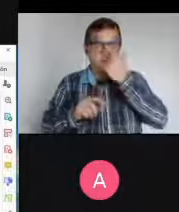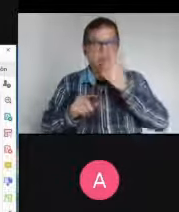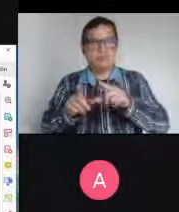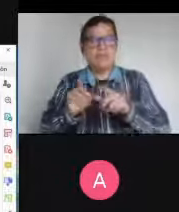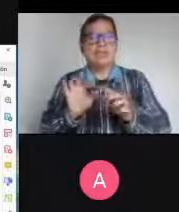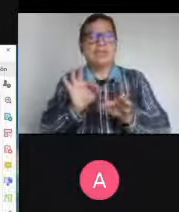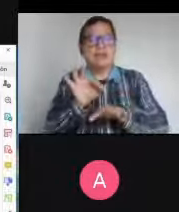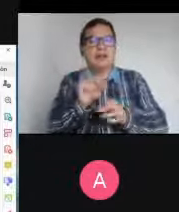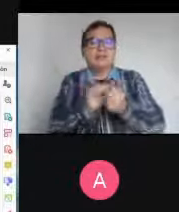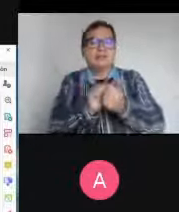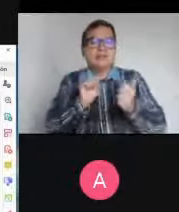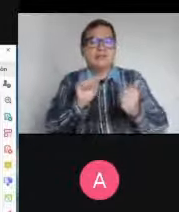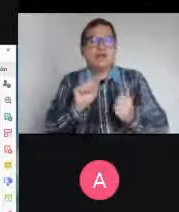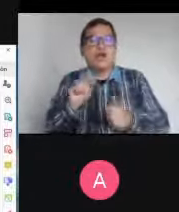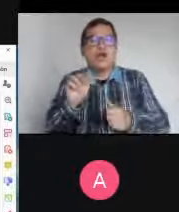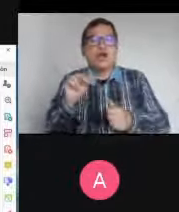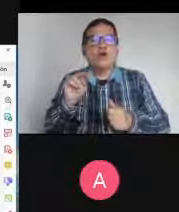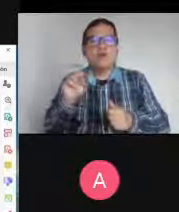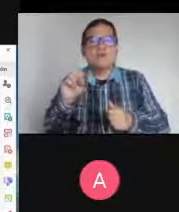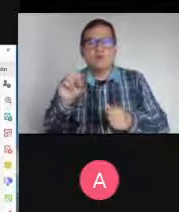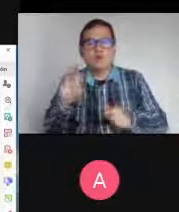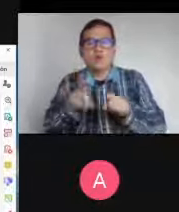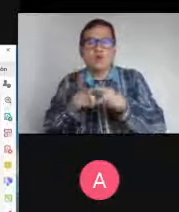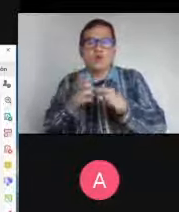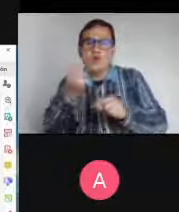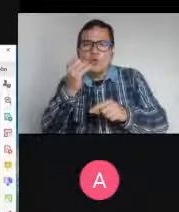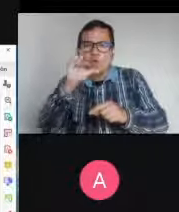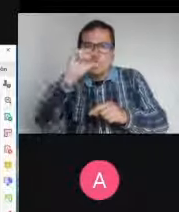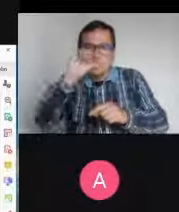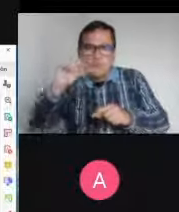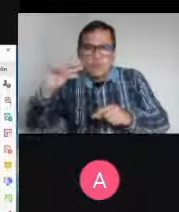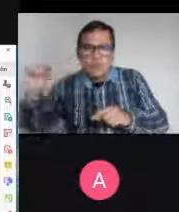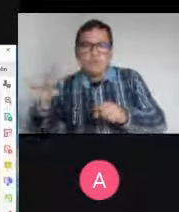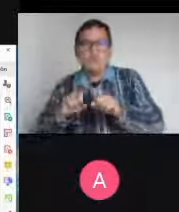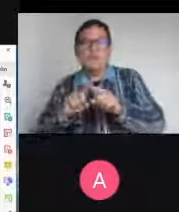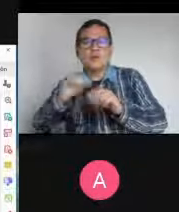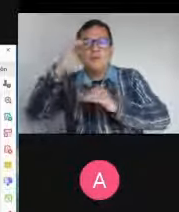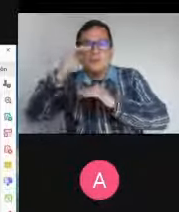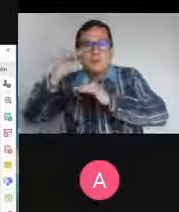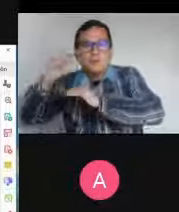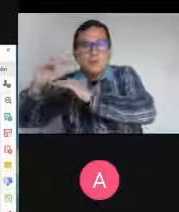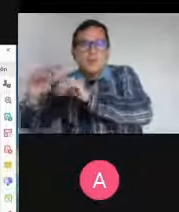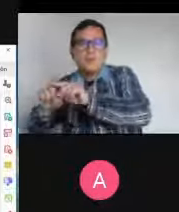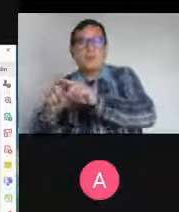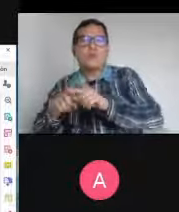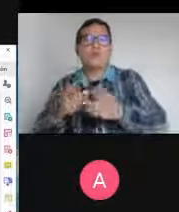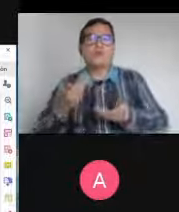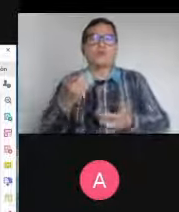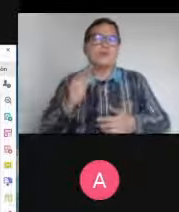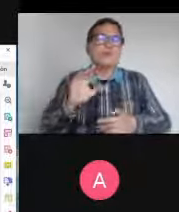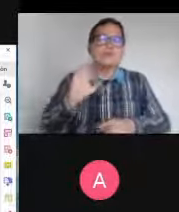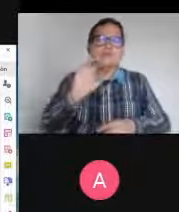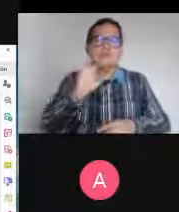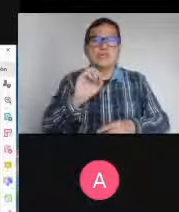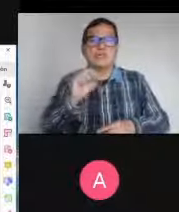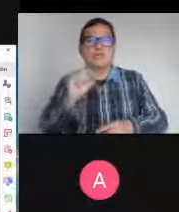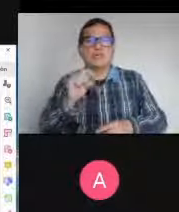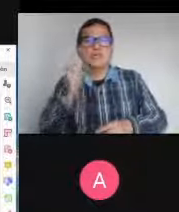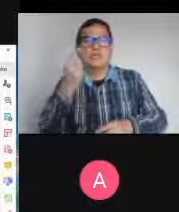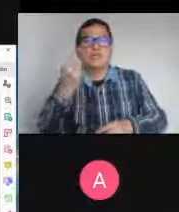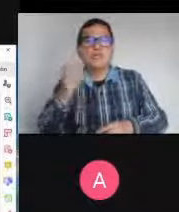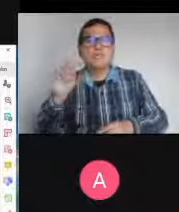embargo, es que pues trabajemos al menos con valores pequeños. Puede ser 0.01 microfaradio el condensador para que podamos verlo